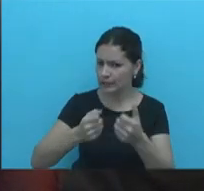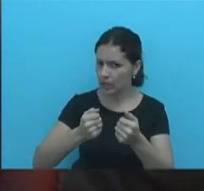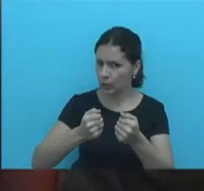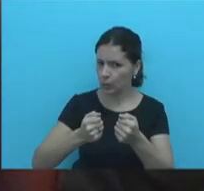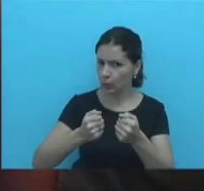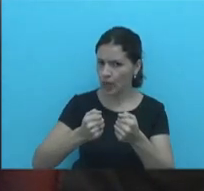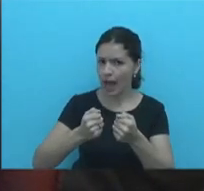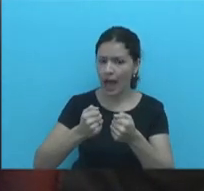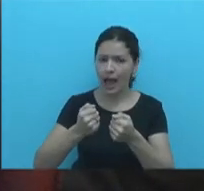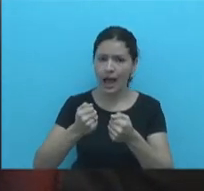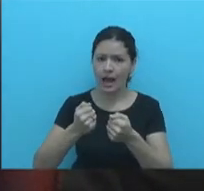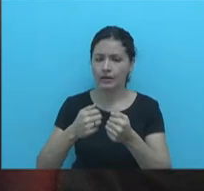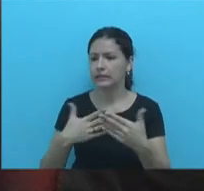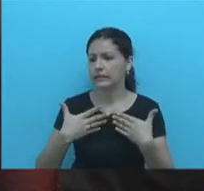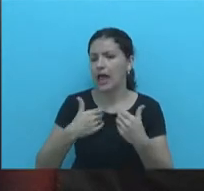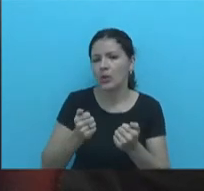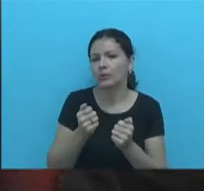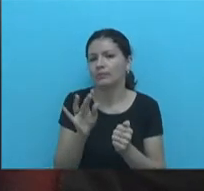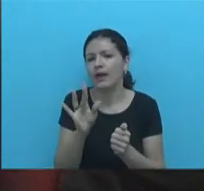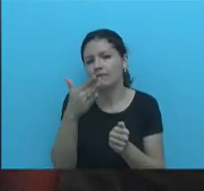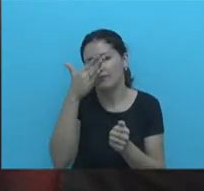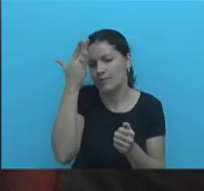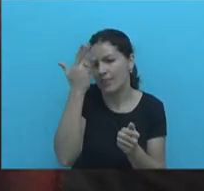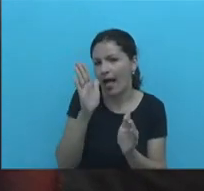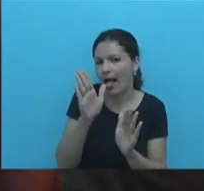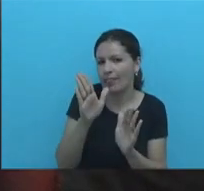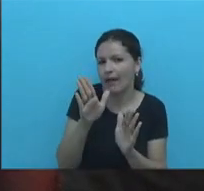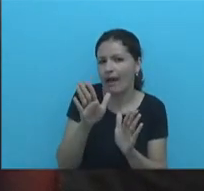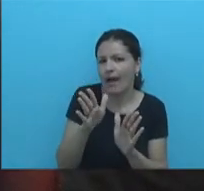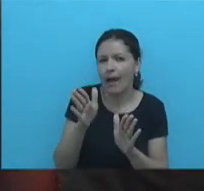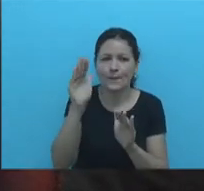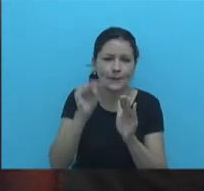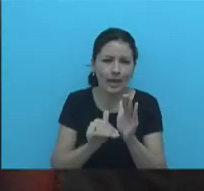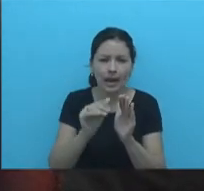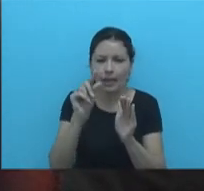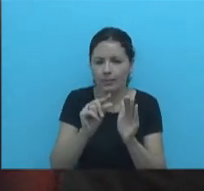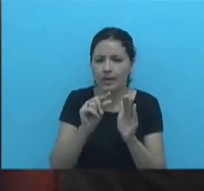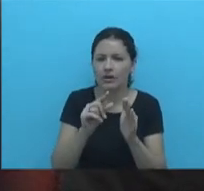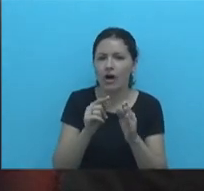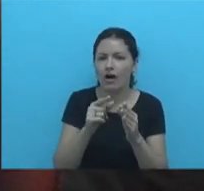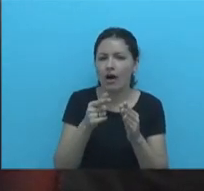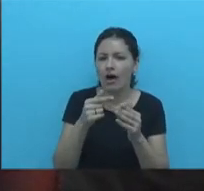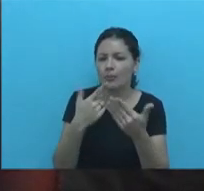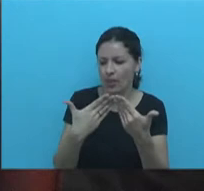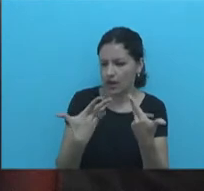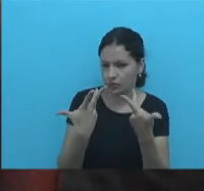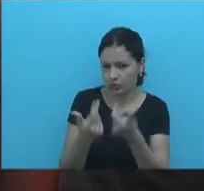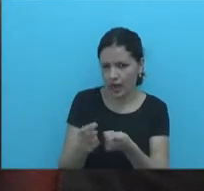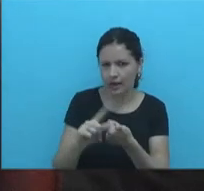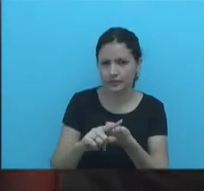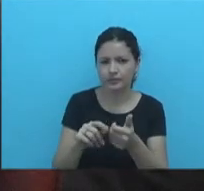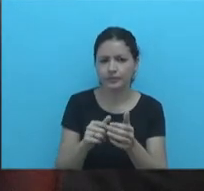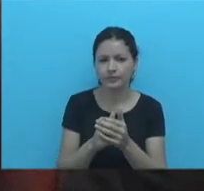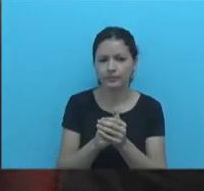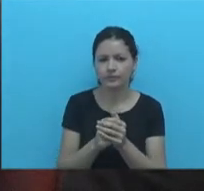leves al hospital de la ciudad, la centralización de recursos destinados a la atención de la ciudad,